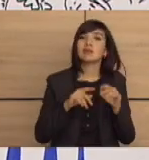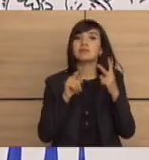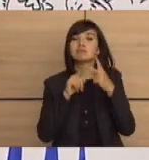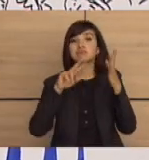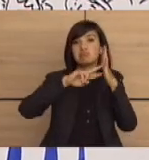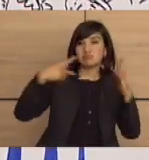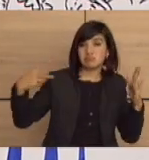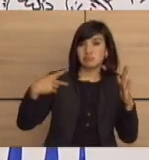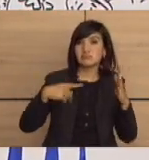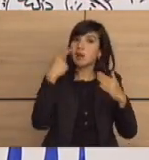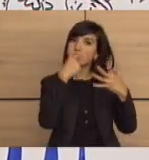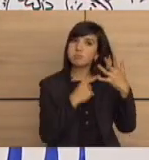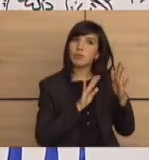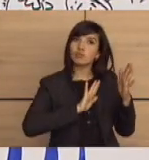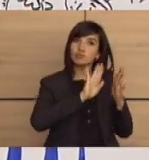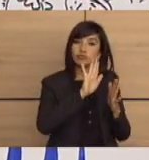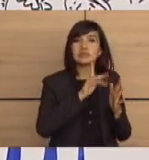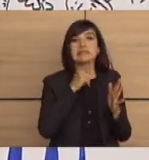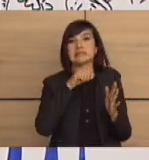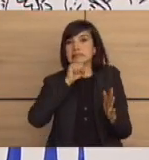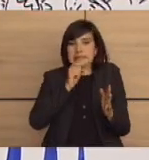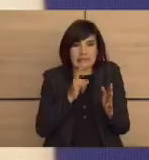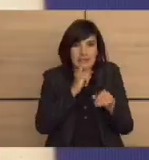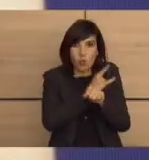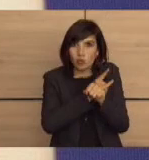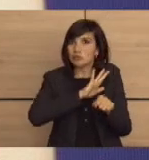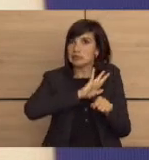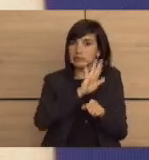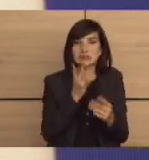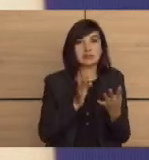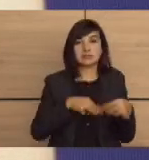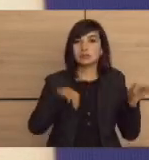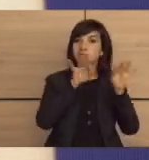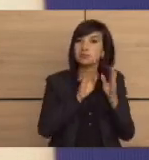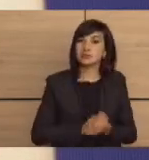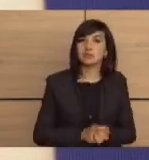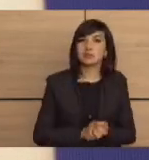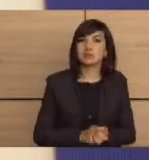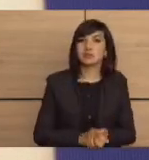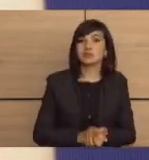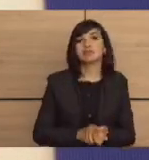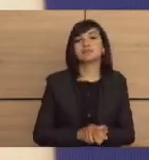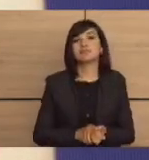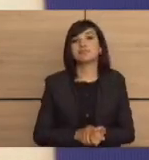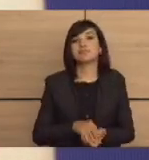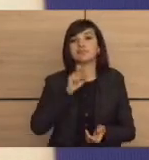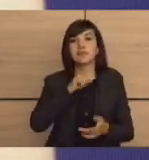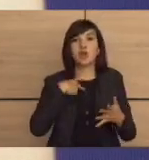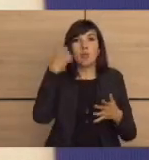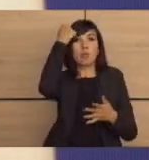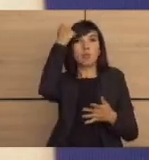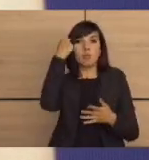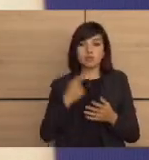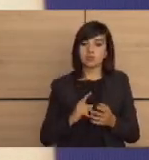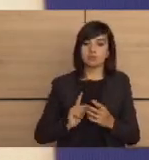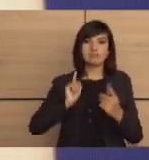tecnología, es importantísima. Nosotros tenemos que ser capaces de hablar en otro lenguaje con los muchachos, de hablar ese lenguaje